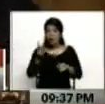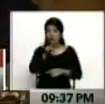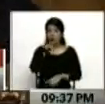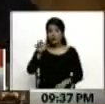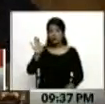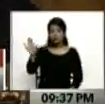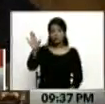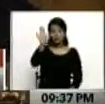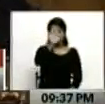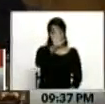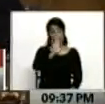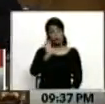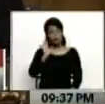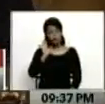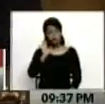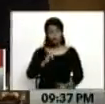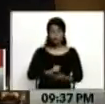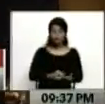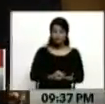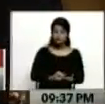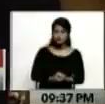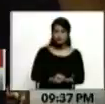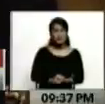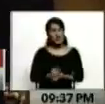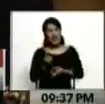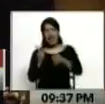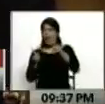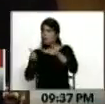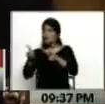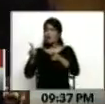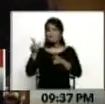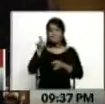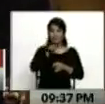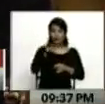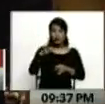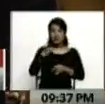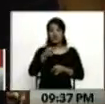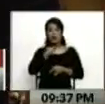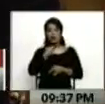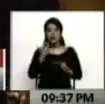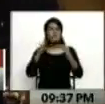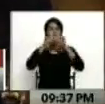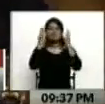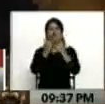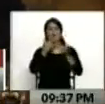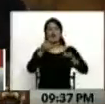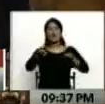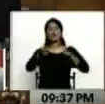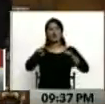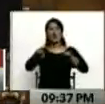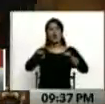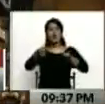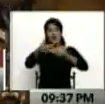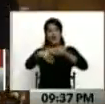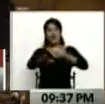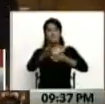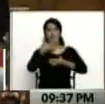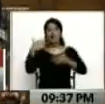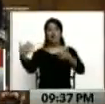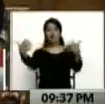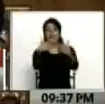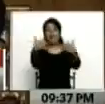paz hay quienes pretenden llevar al mundo seguir llevando este mundo nuestro Por los caminos Terribles de